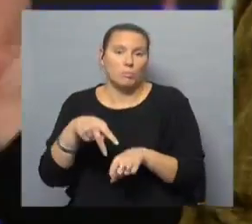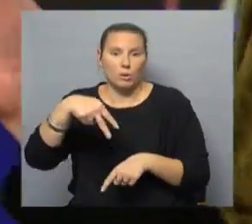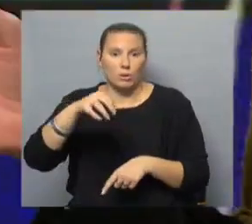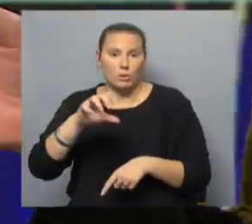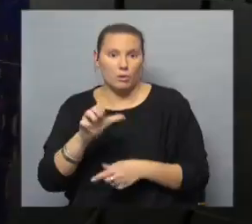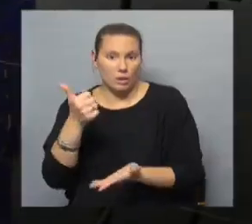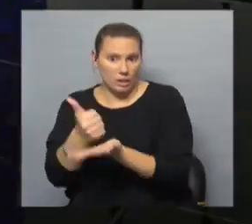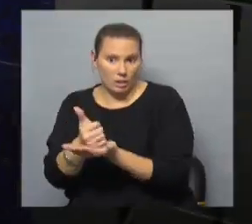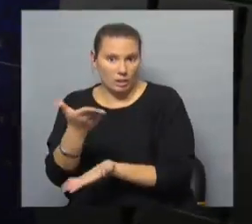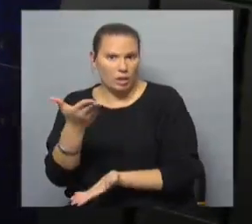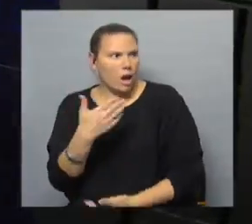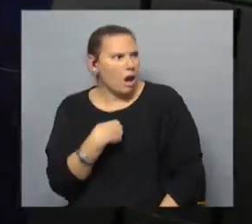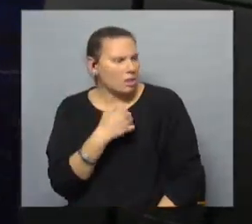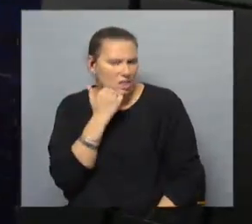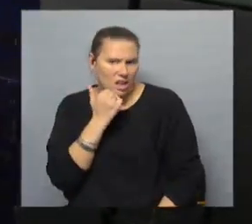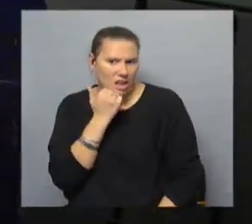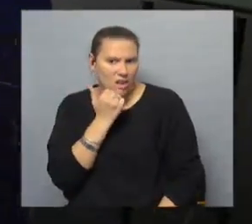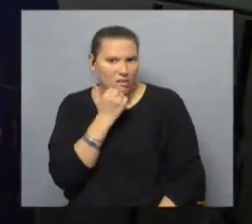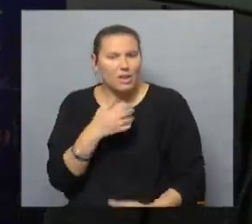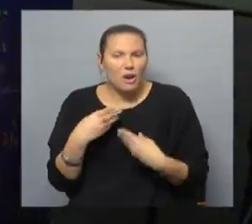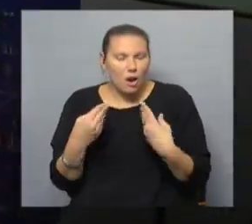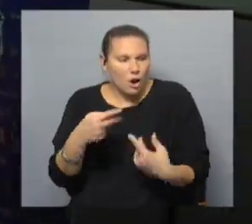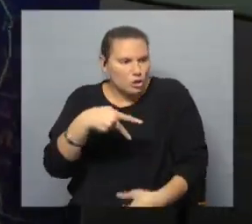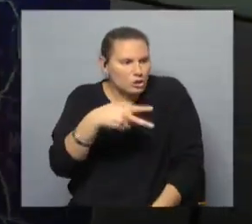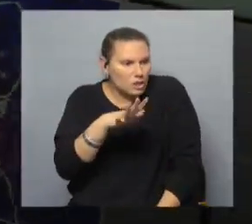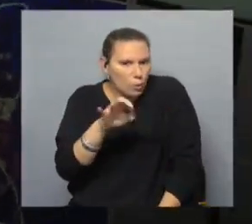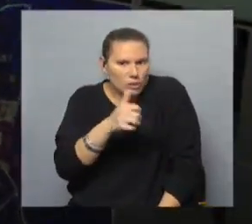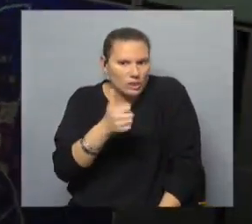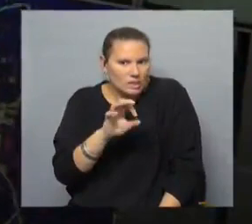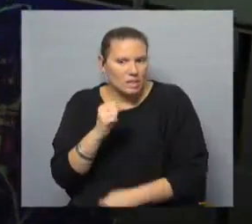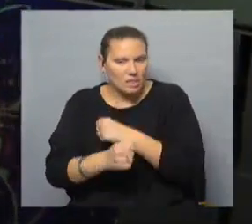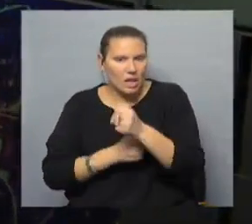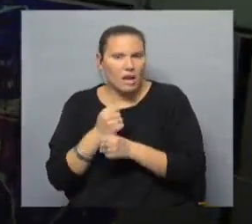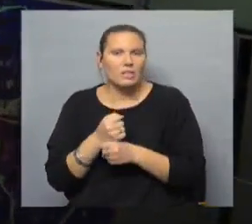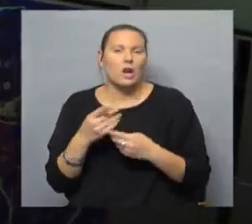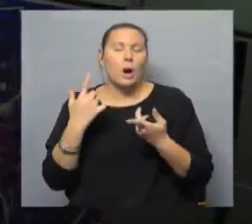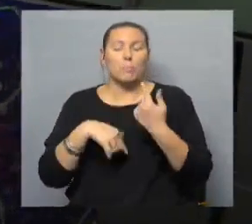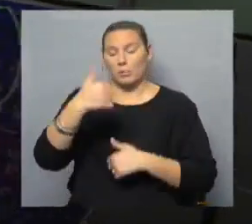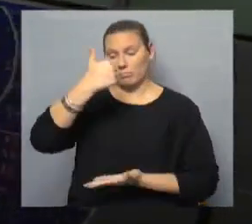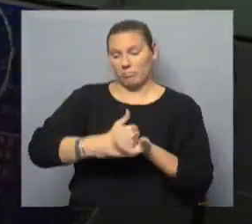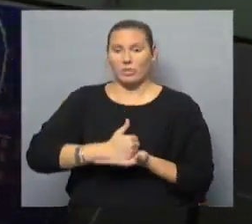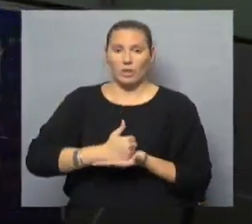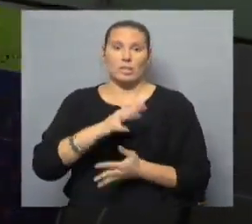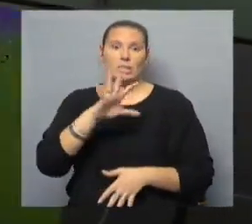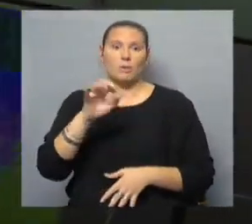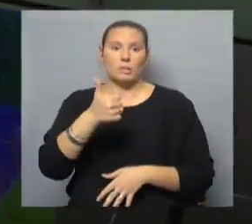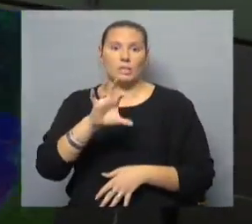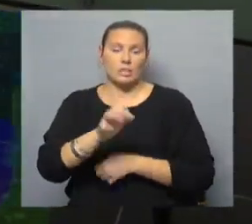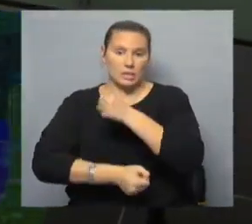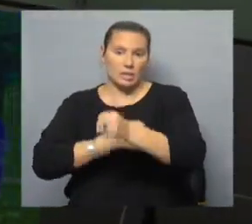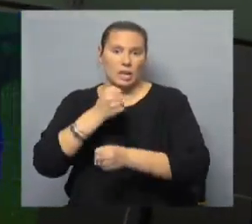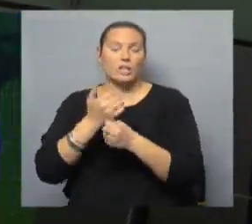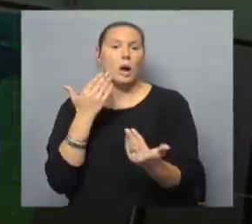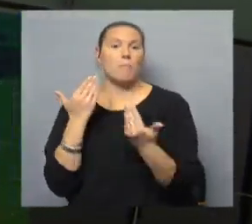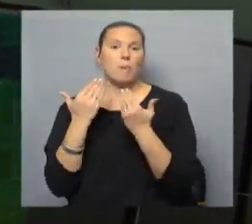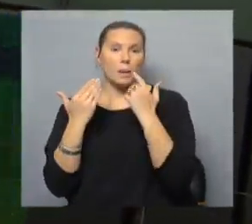tele. Pasa que es la sensación. ¡Qué atrevimiento! Es la sensación. Pero acá estoy, después de 50 o 60 años, parezco